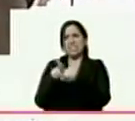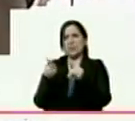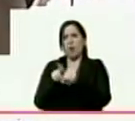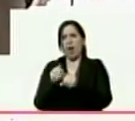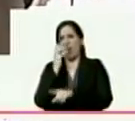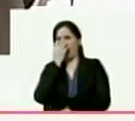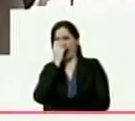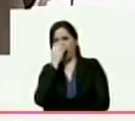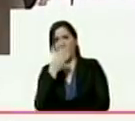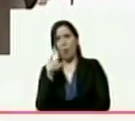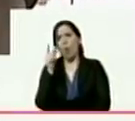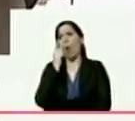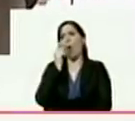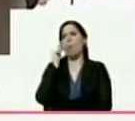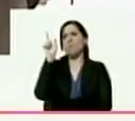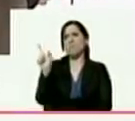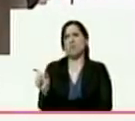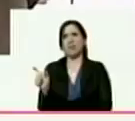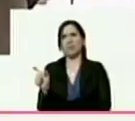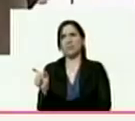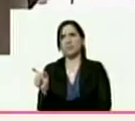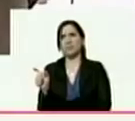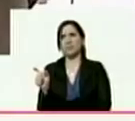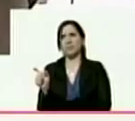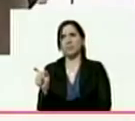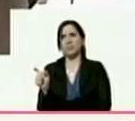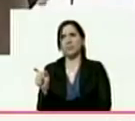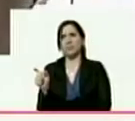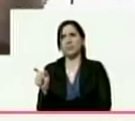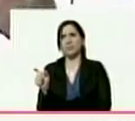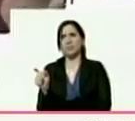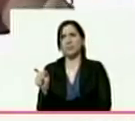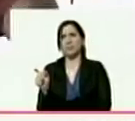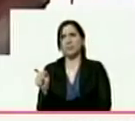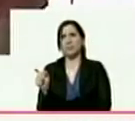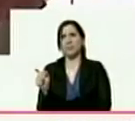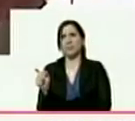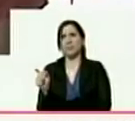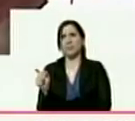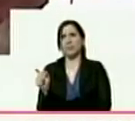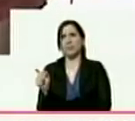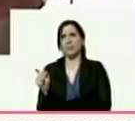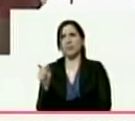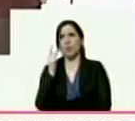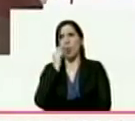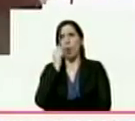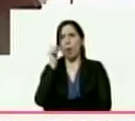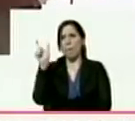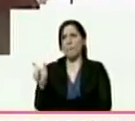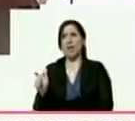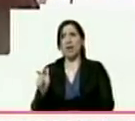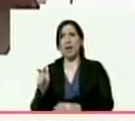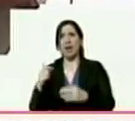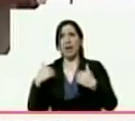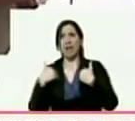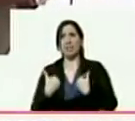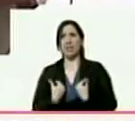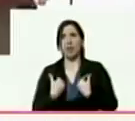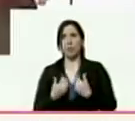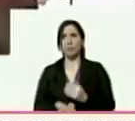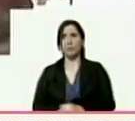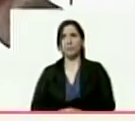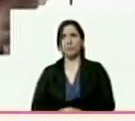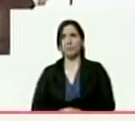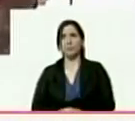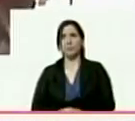Un señor dándole a una camioneta, un señor, una persona cansada, con un cono, le